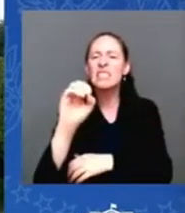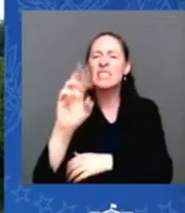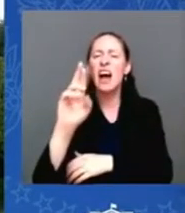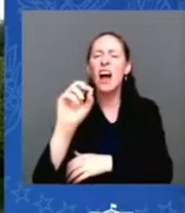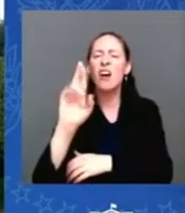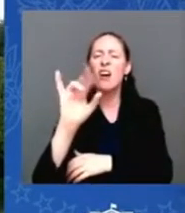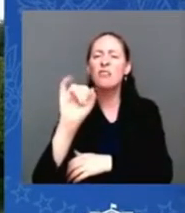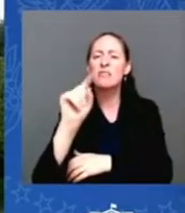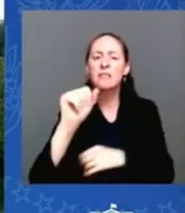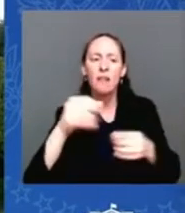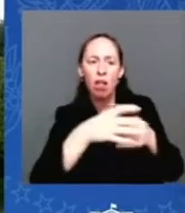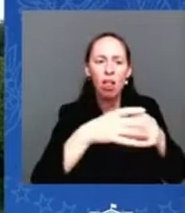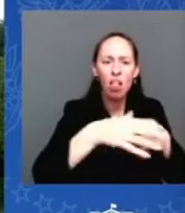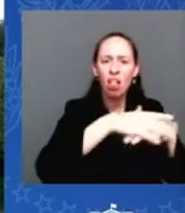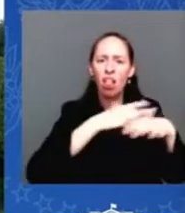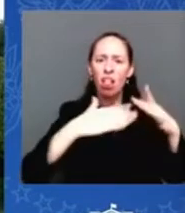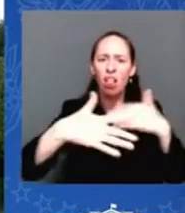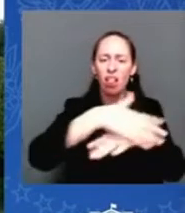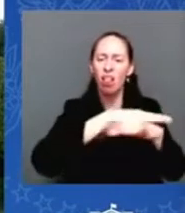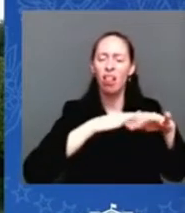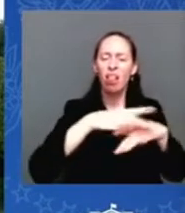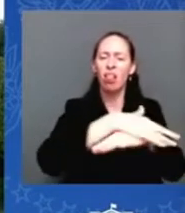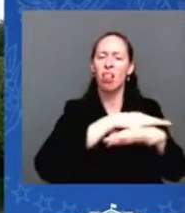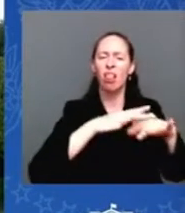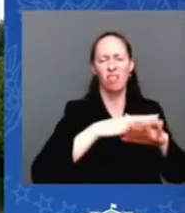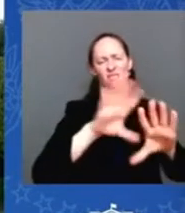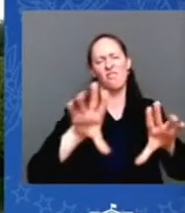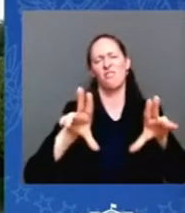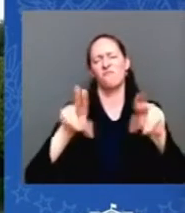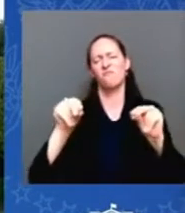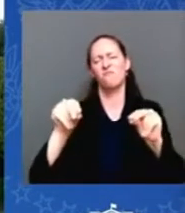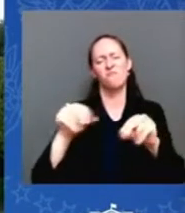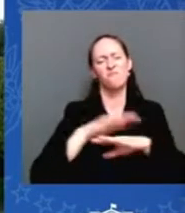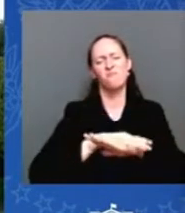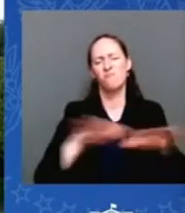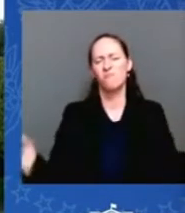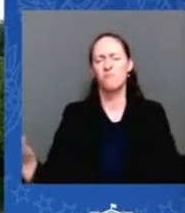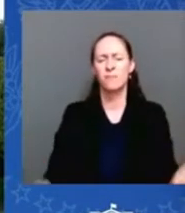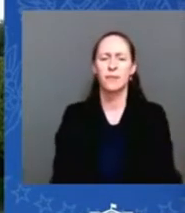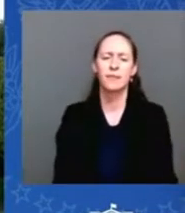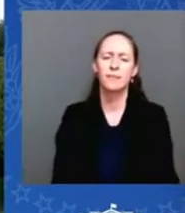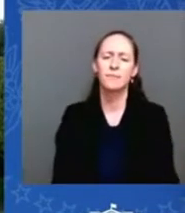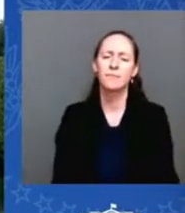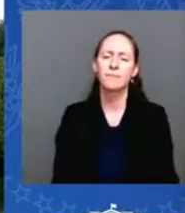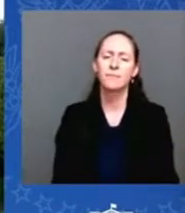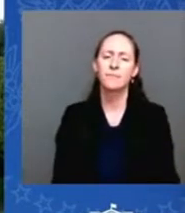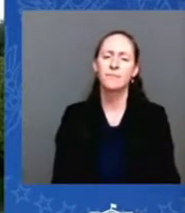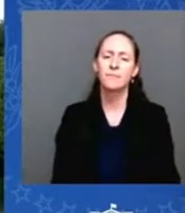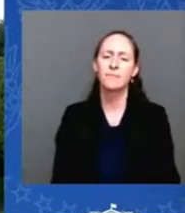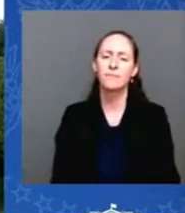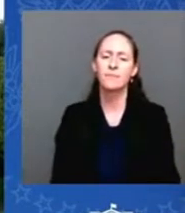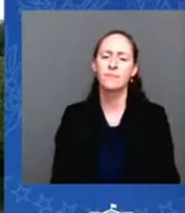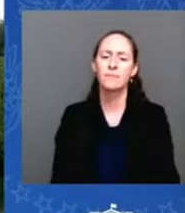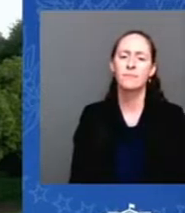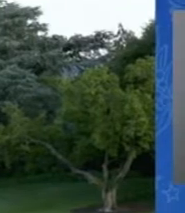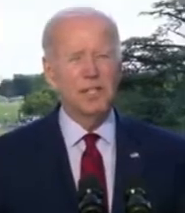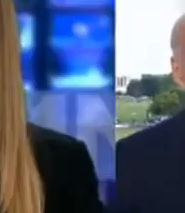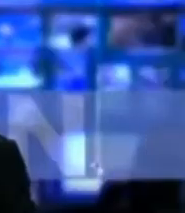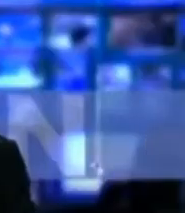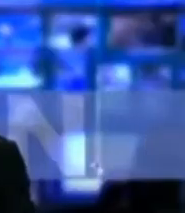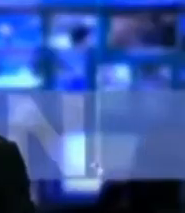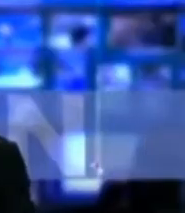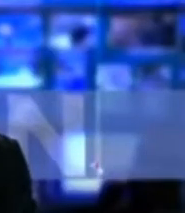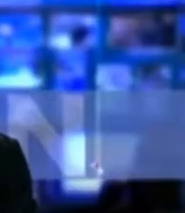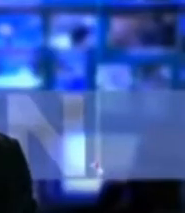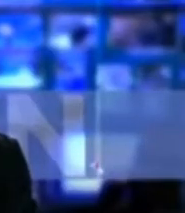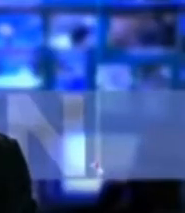de atribuir los distintos partidos políticos, pero esto pues representa un triunfo para todo Estados Unidos. El otro gran